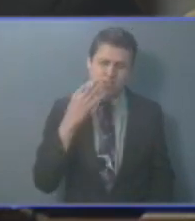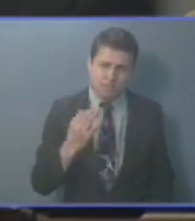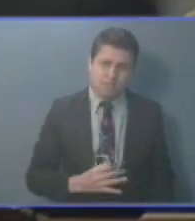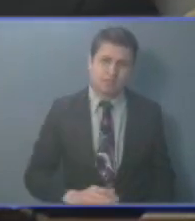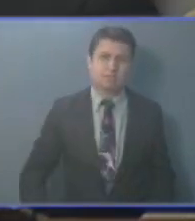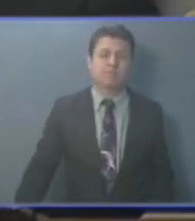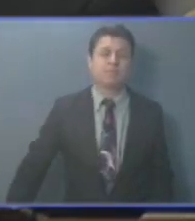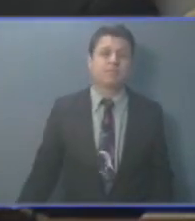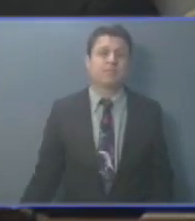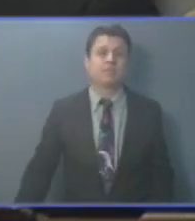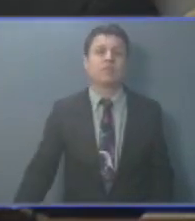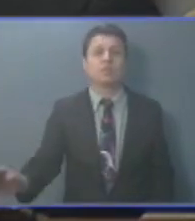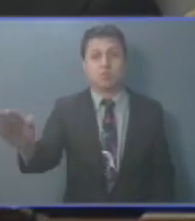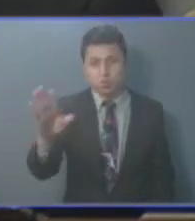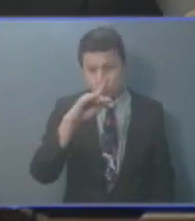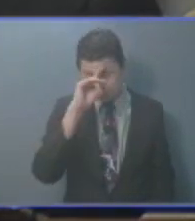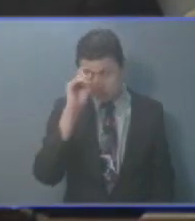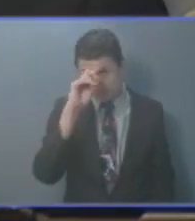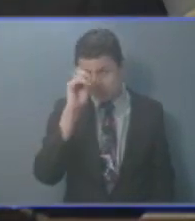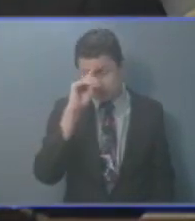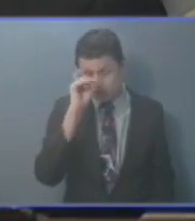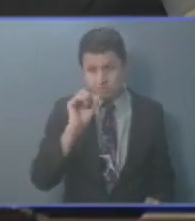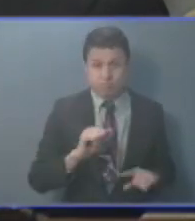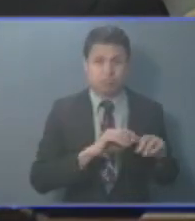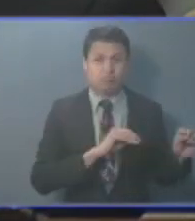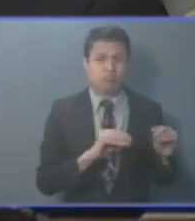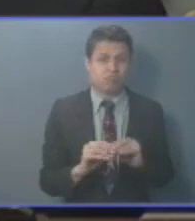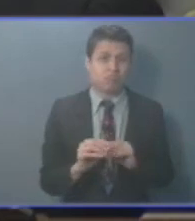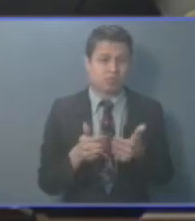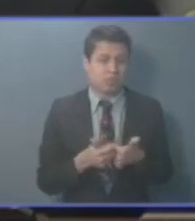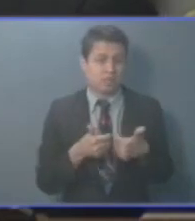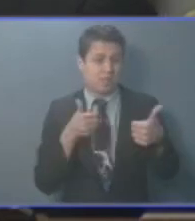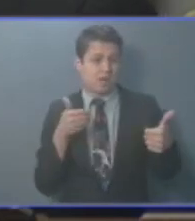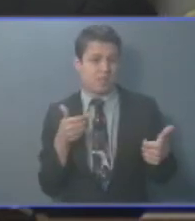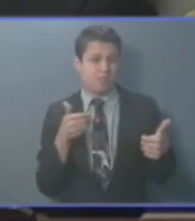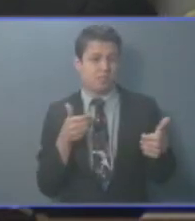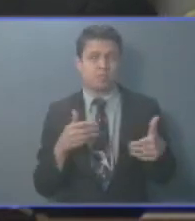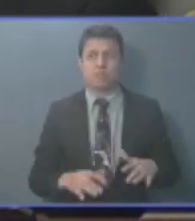su trabajo sea independiente,